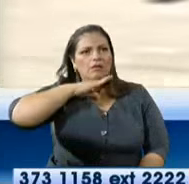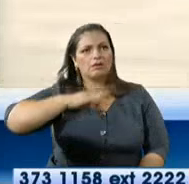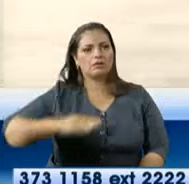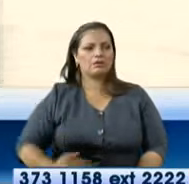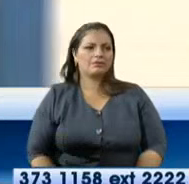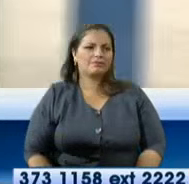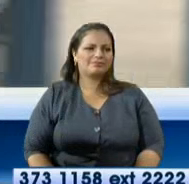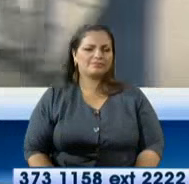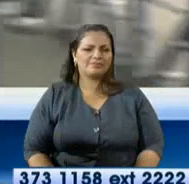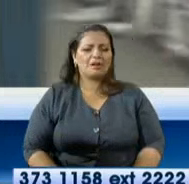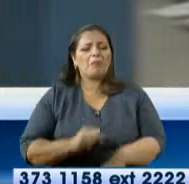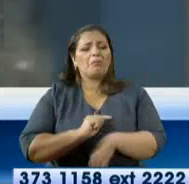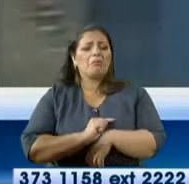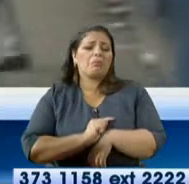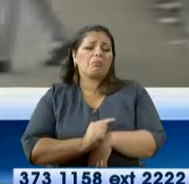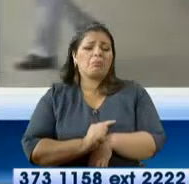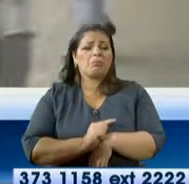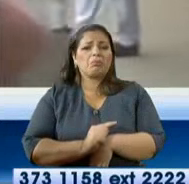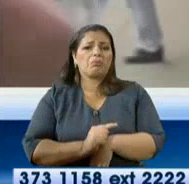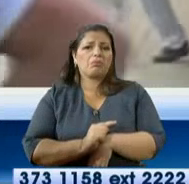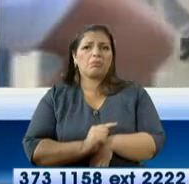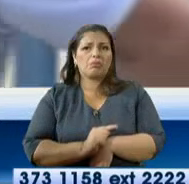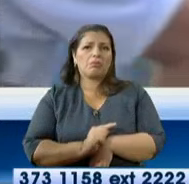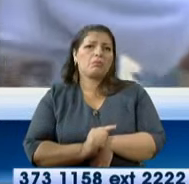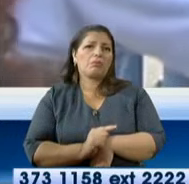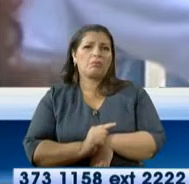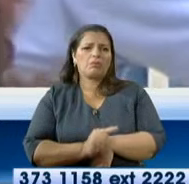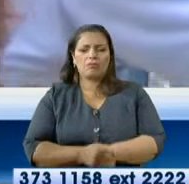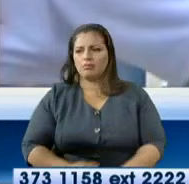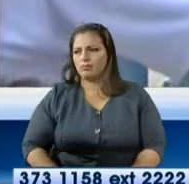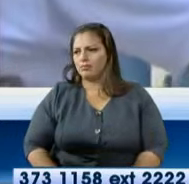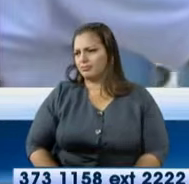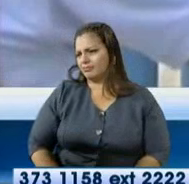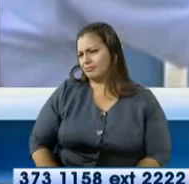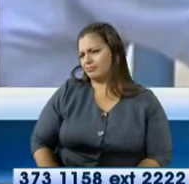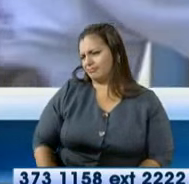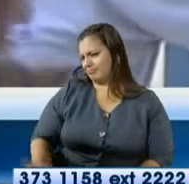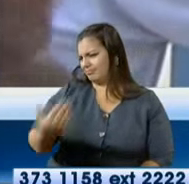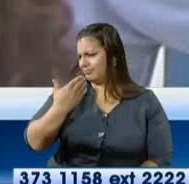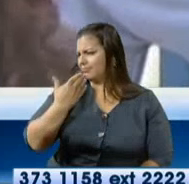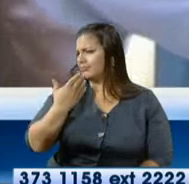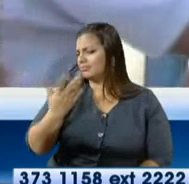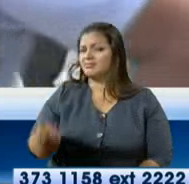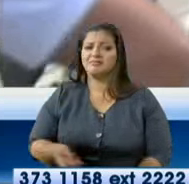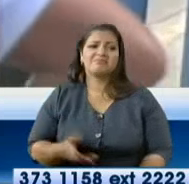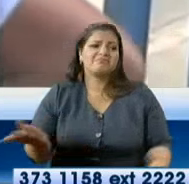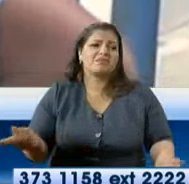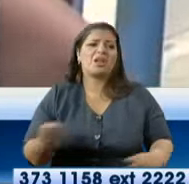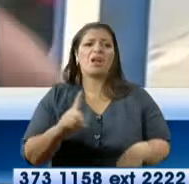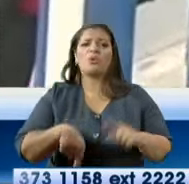escaleras. No, pero igual, se demora mucho. Entonces, por eso creo que la mayoría de las personas deciden cruzar por debajo del puente. ¿Usted cómo lo